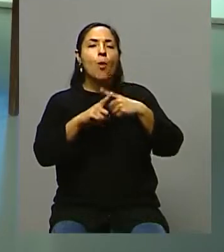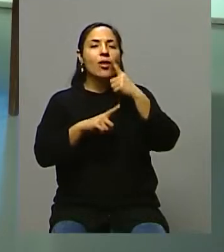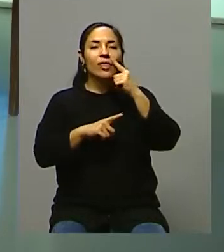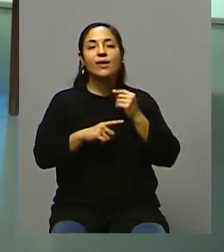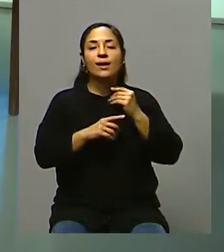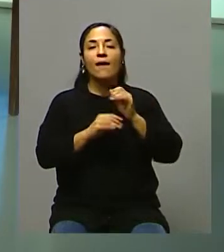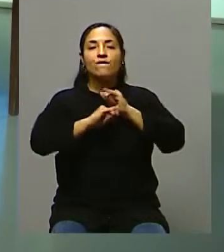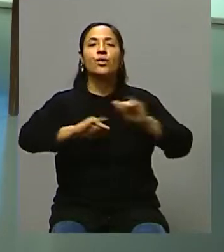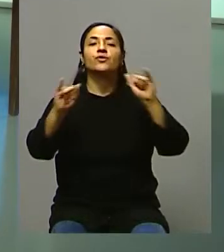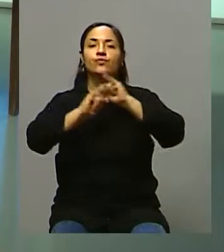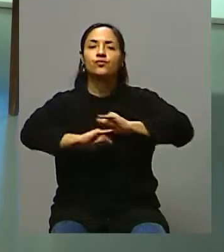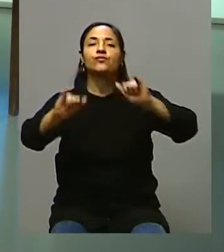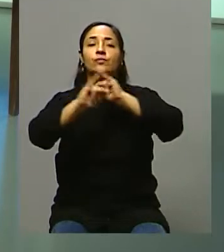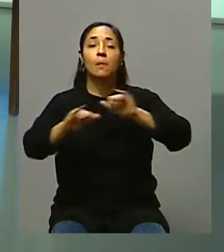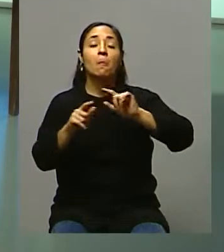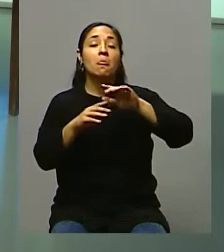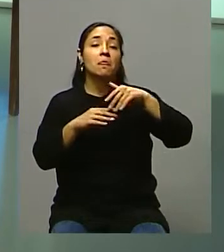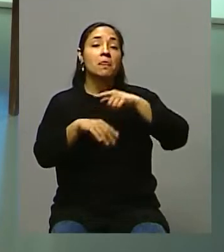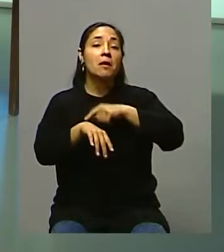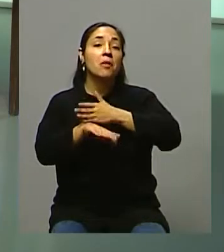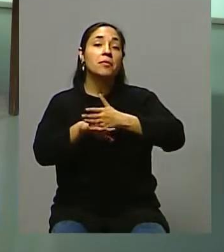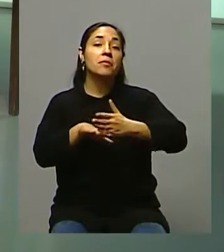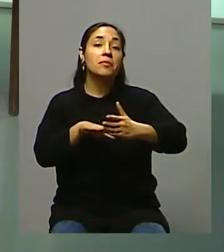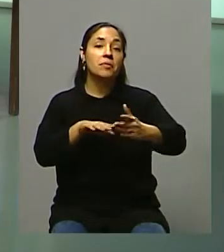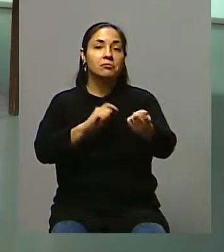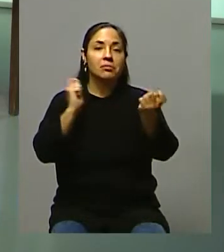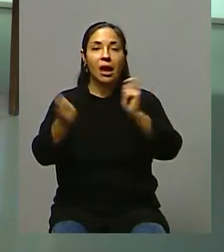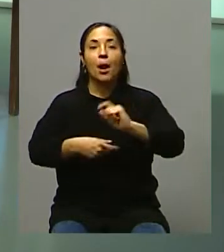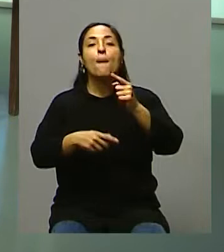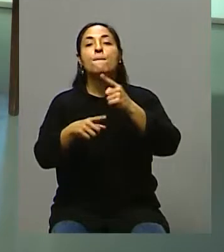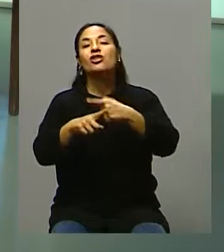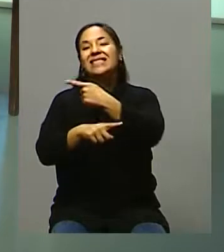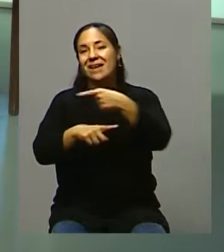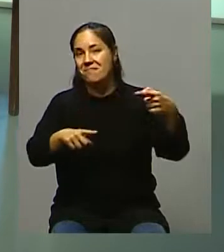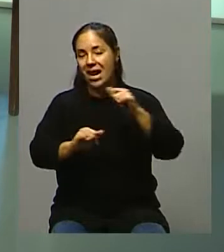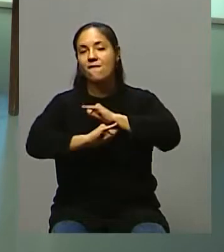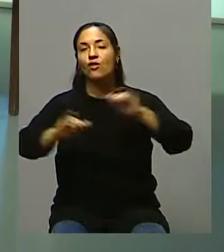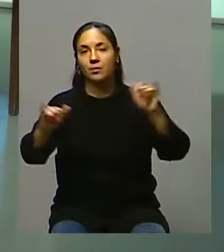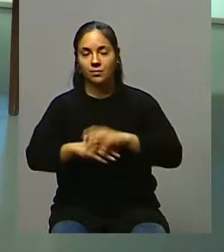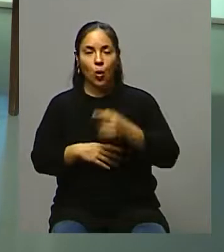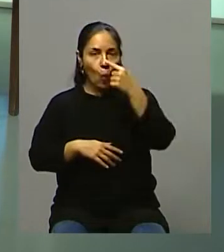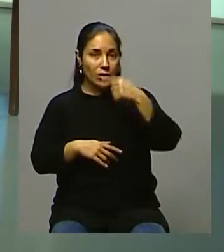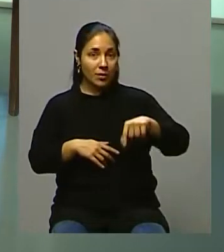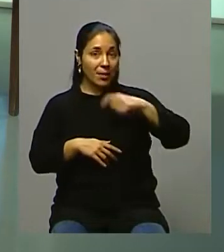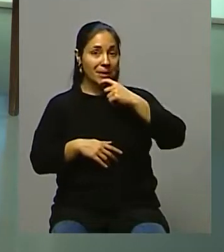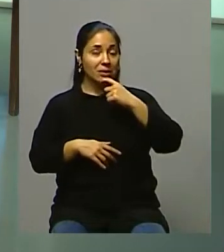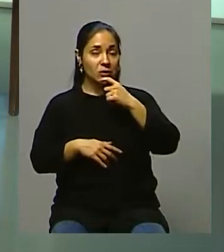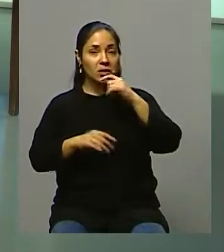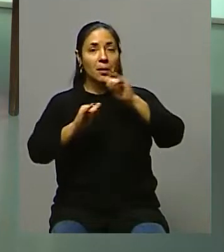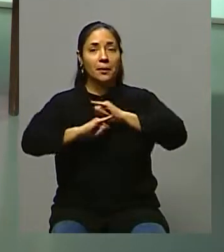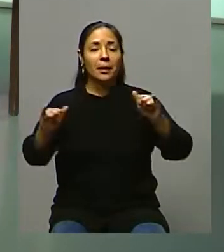pero después se adoptó esta modalidad de que fueran semanales. El último dato que tenemos de Mendoza indica que